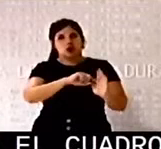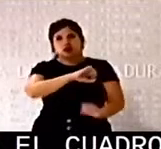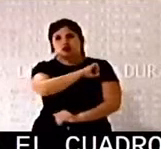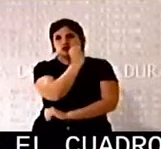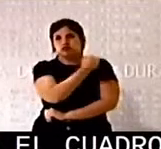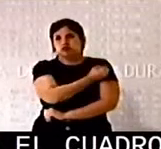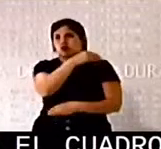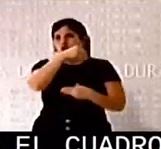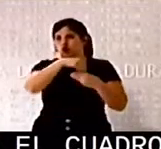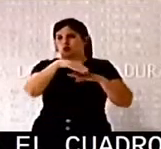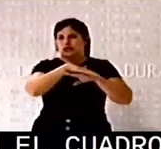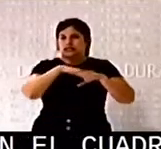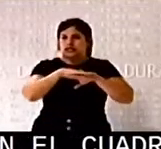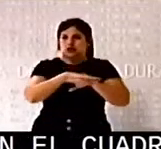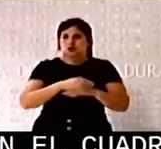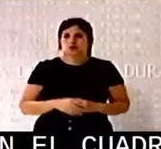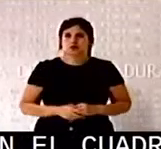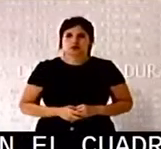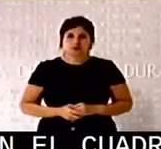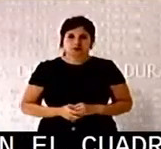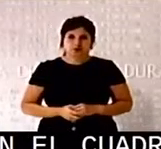Ministerio.